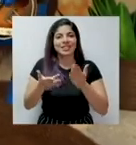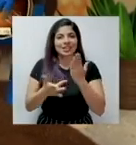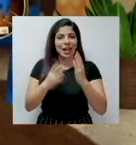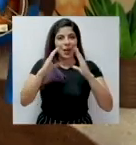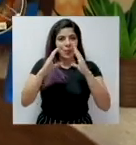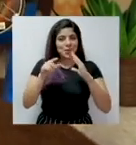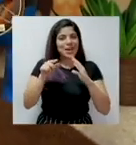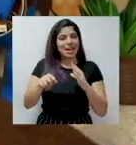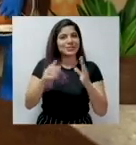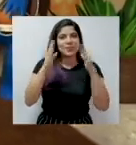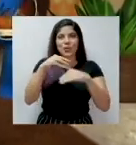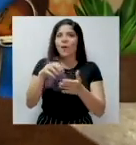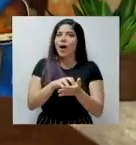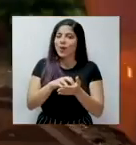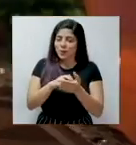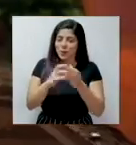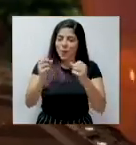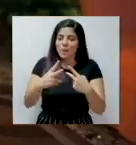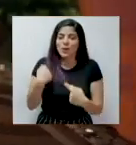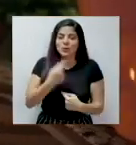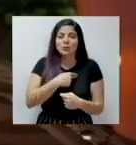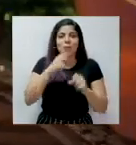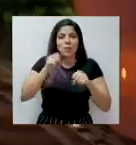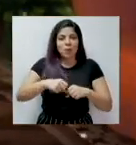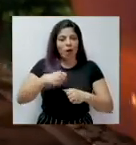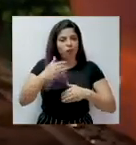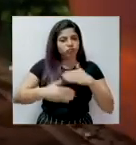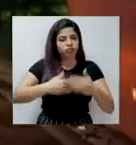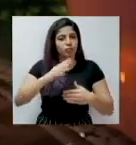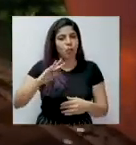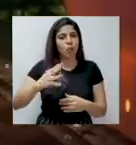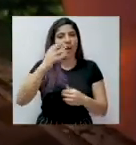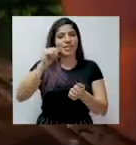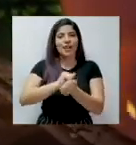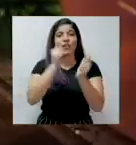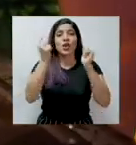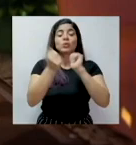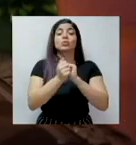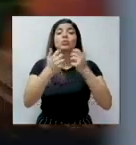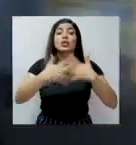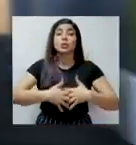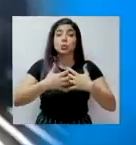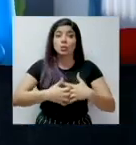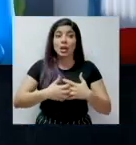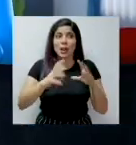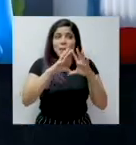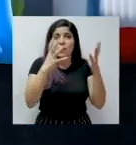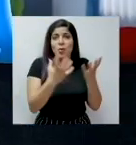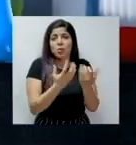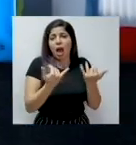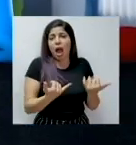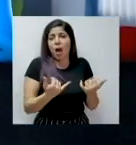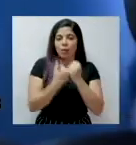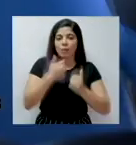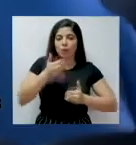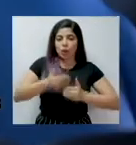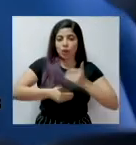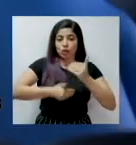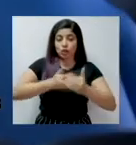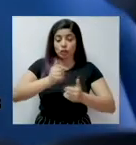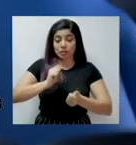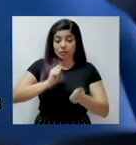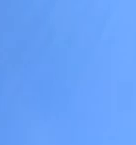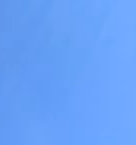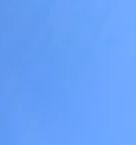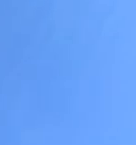El apagón analógico que dará paso a la televisión digital en Costa Rica abarcará este 14 de agosto las televisoras que transmiten